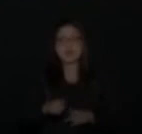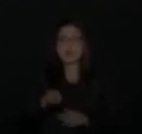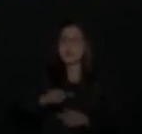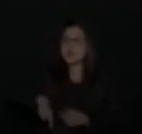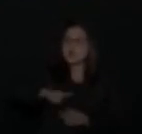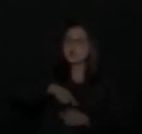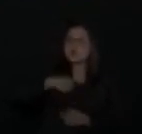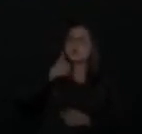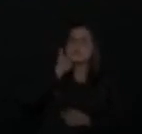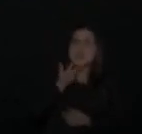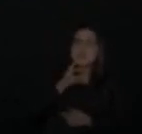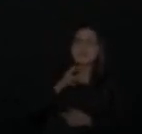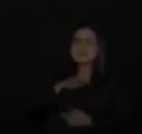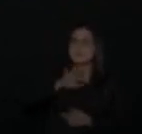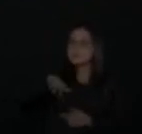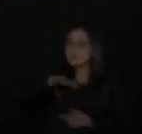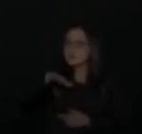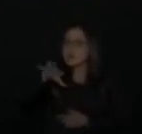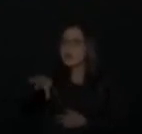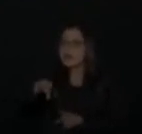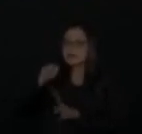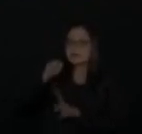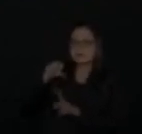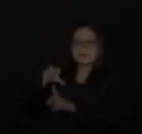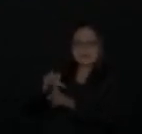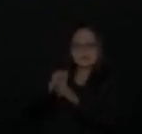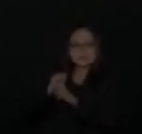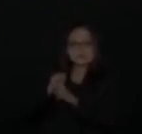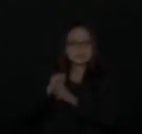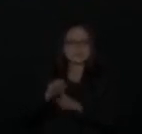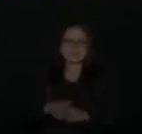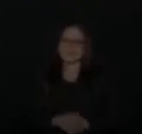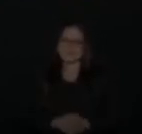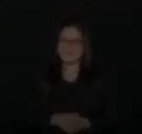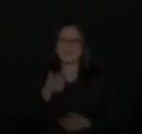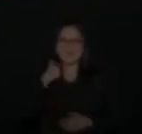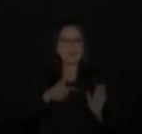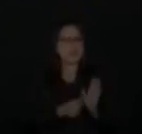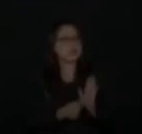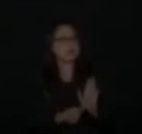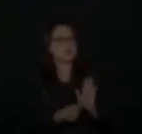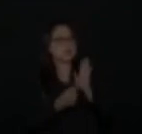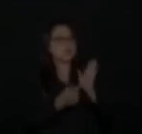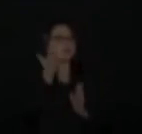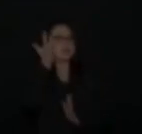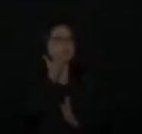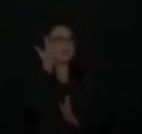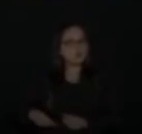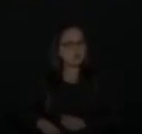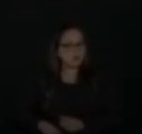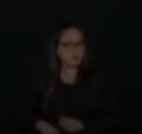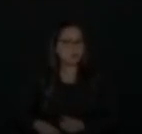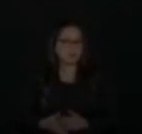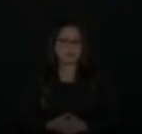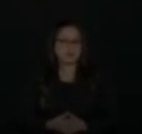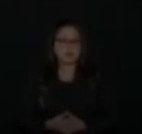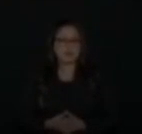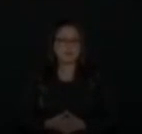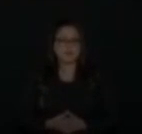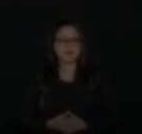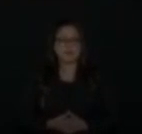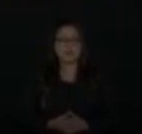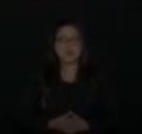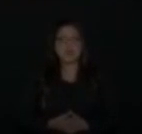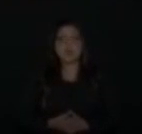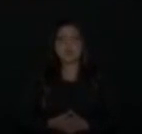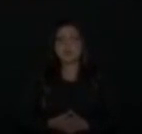nadie. Porque no apostamos al circo y a la simulación. No